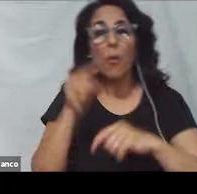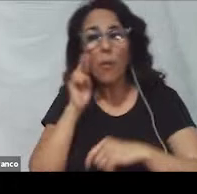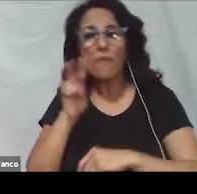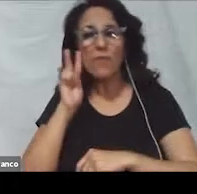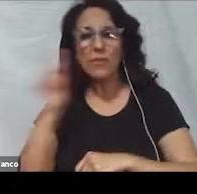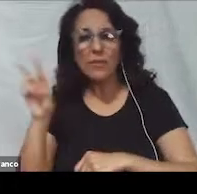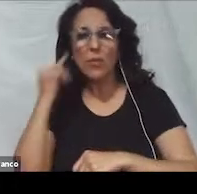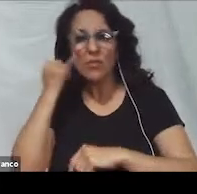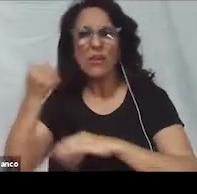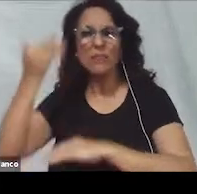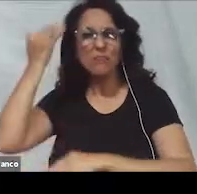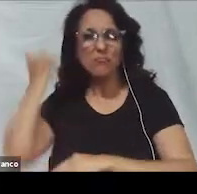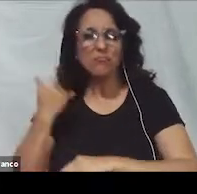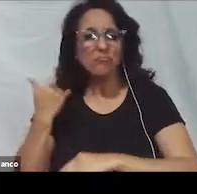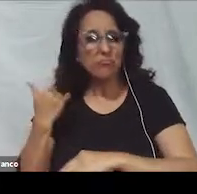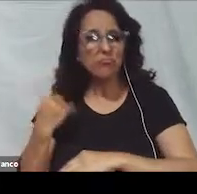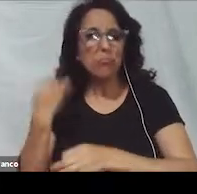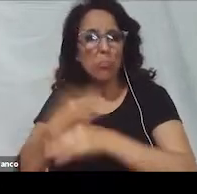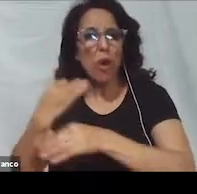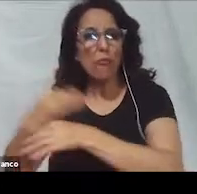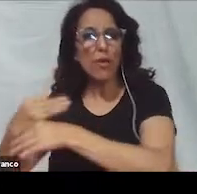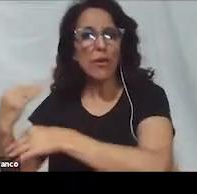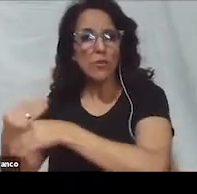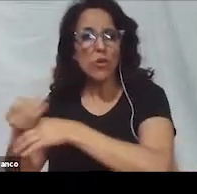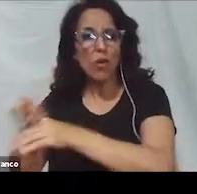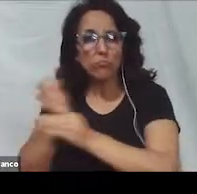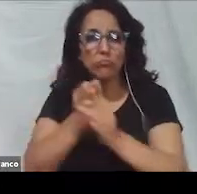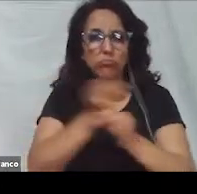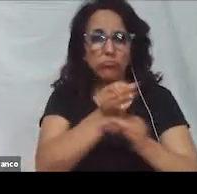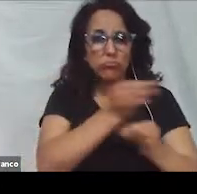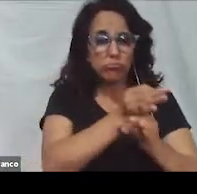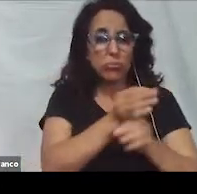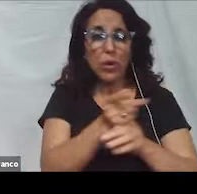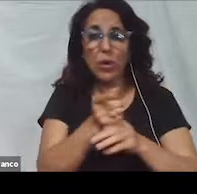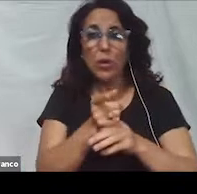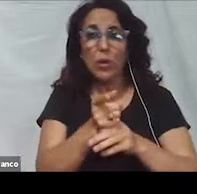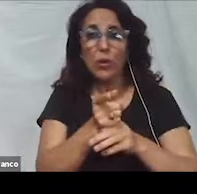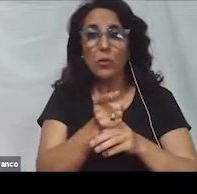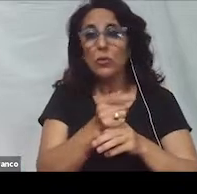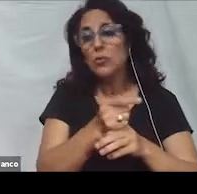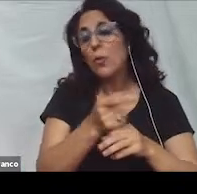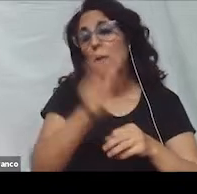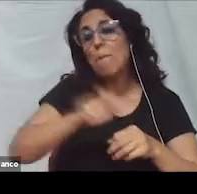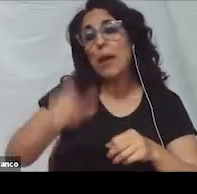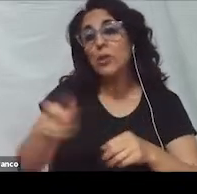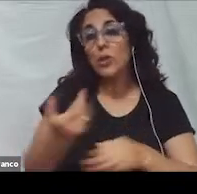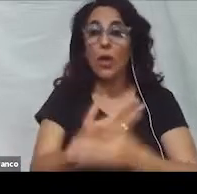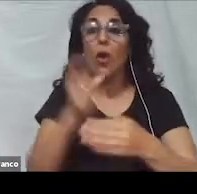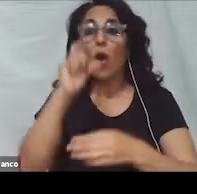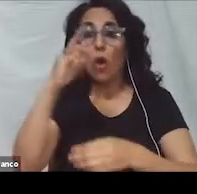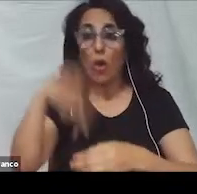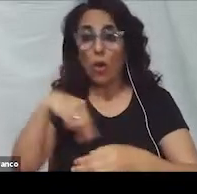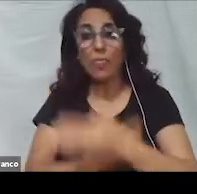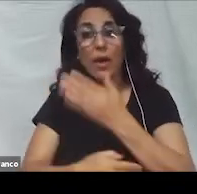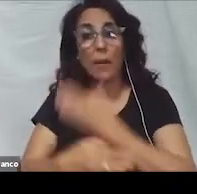visto, o no sé si les han comentado, muchos de los profesores y profesoras que han estado dando la clase somos personas con discapacidad que hemos